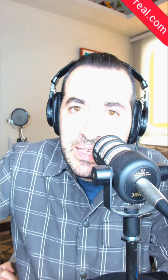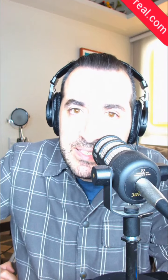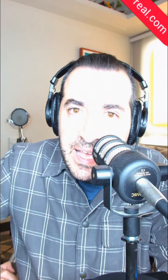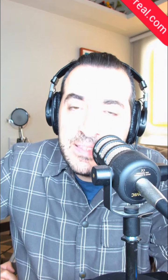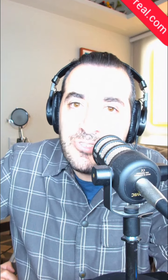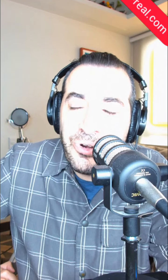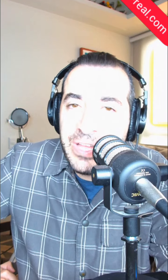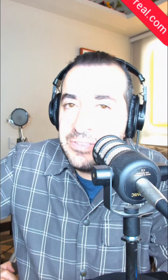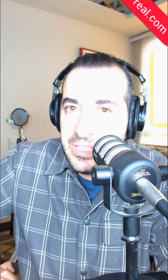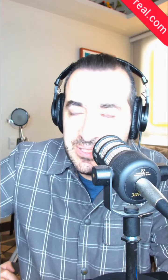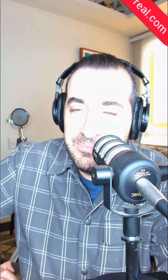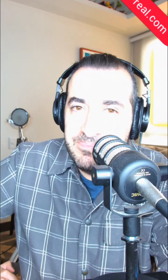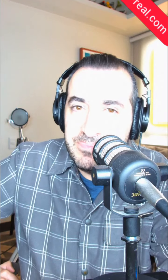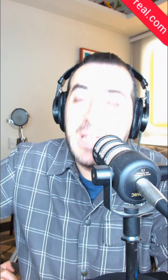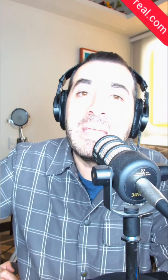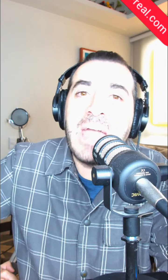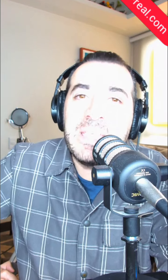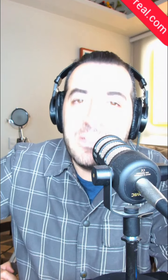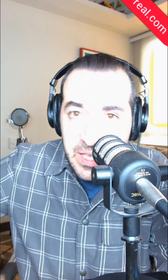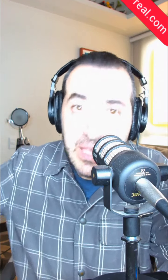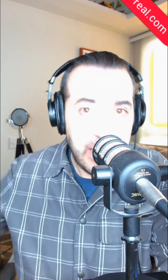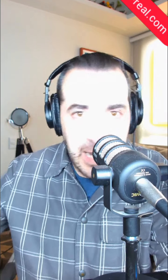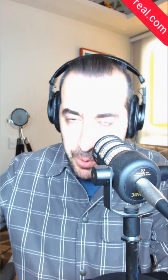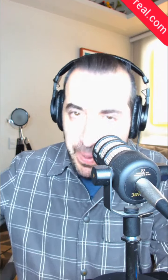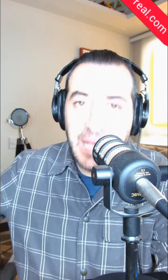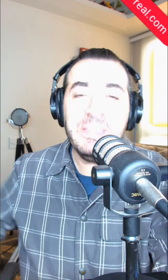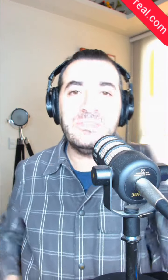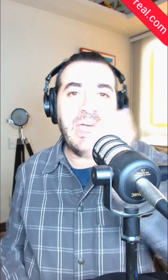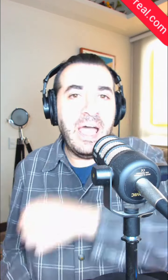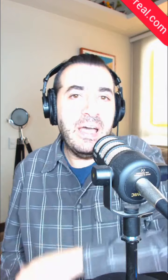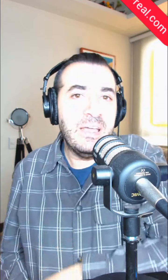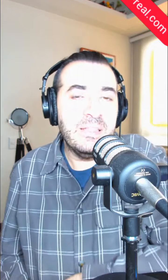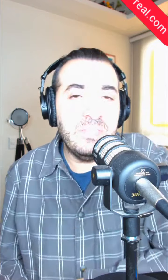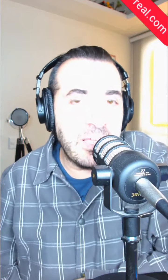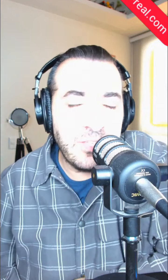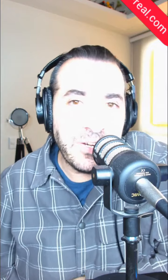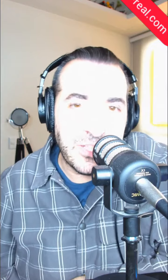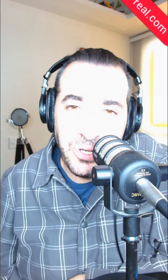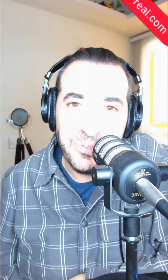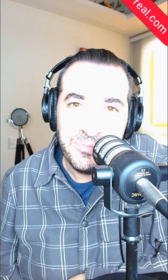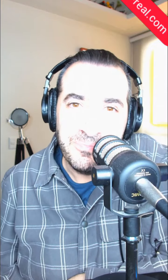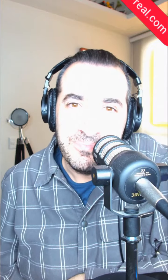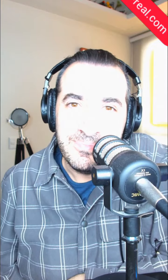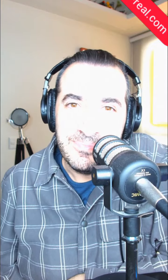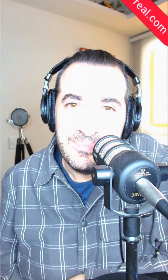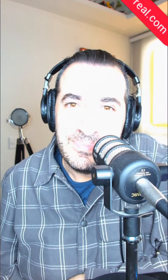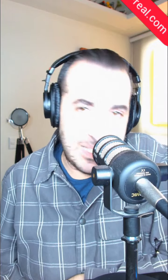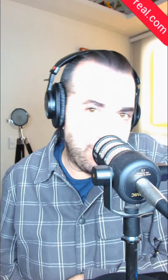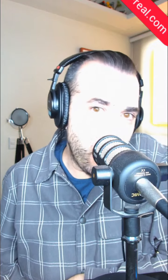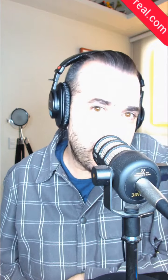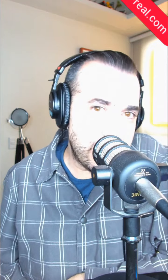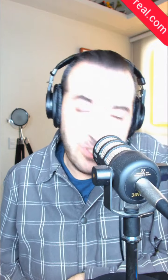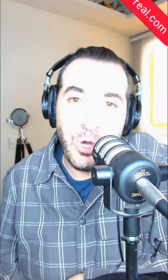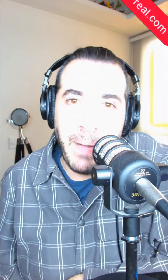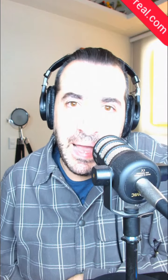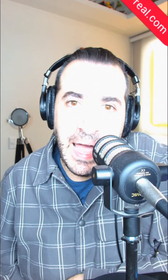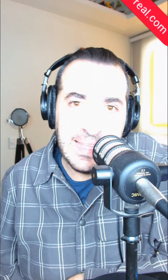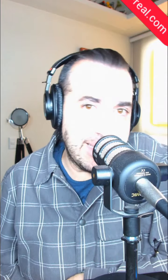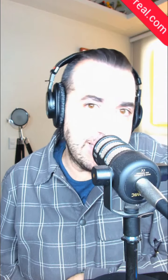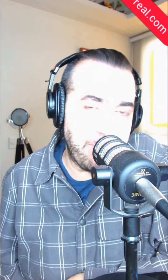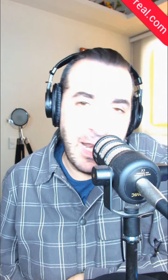Morena que sean discordantes. Cállense. Y la propaganda entera dice que tiene razón. Las voces que